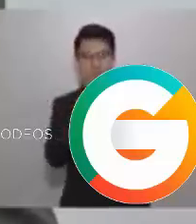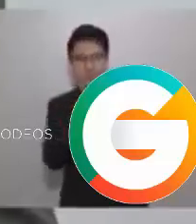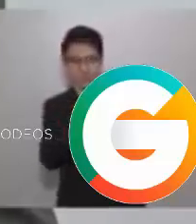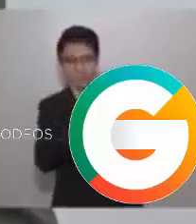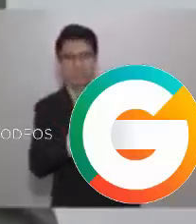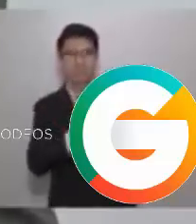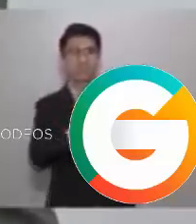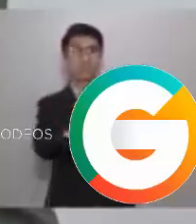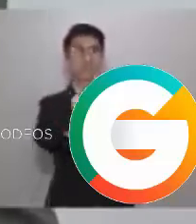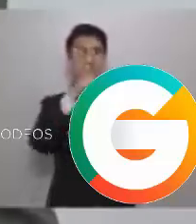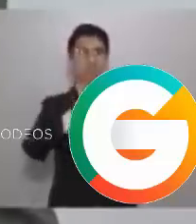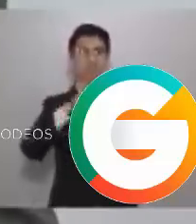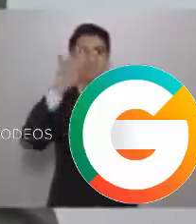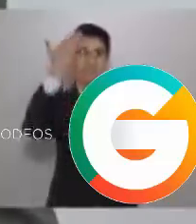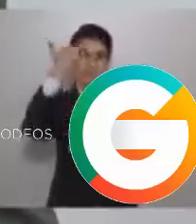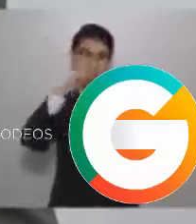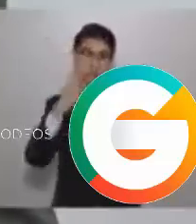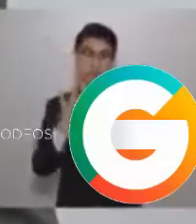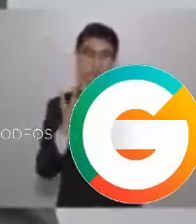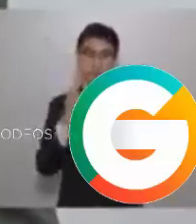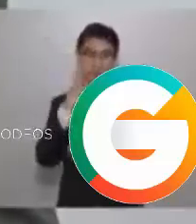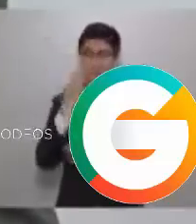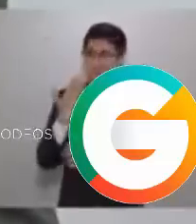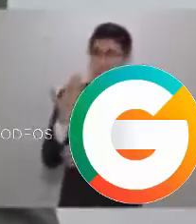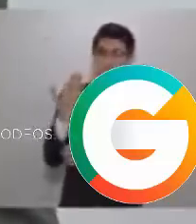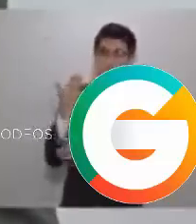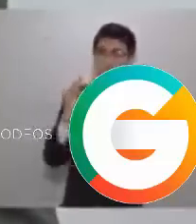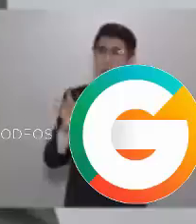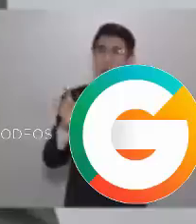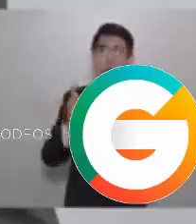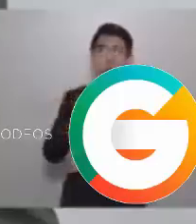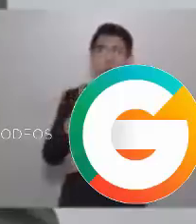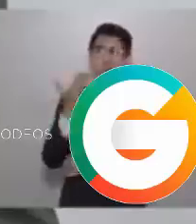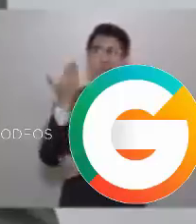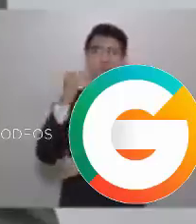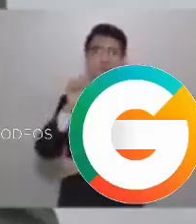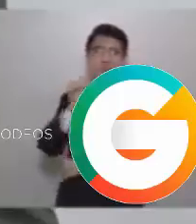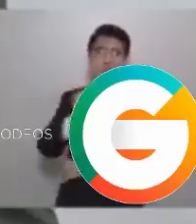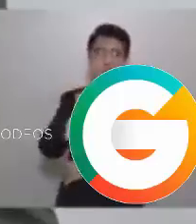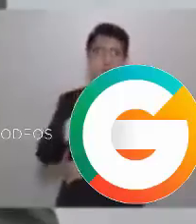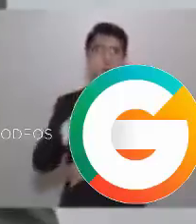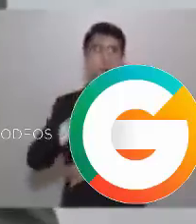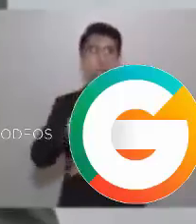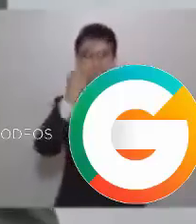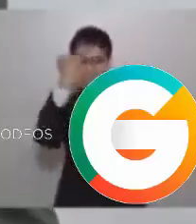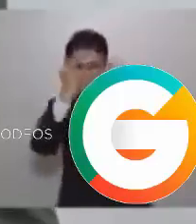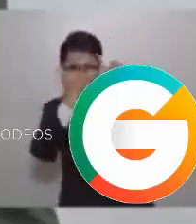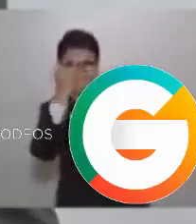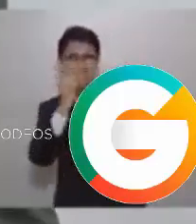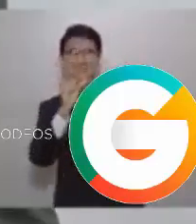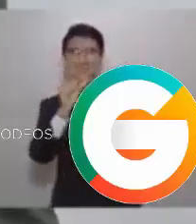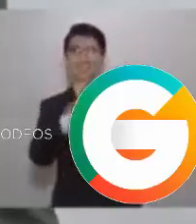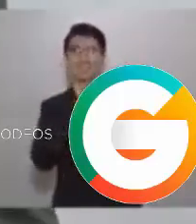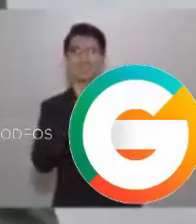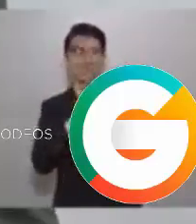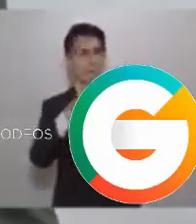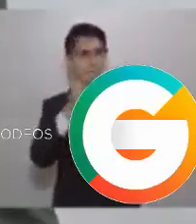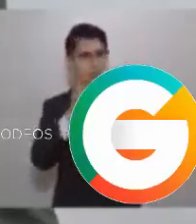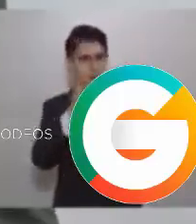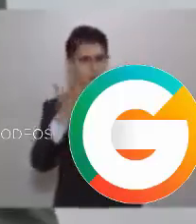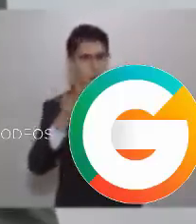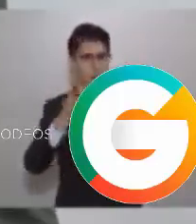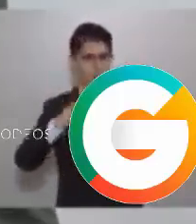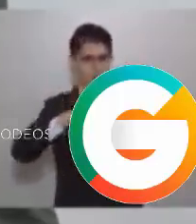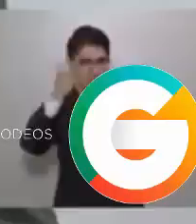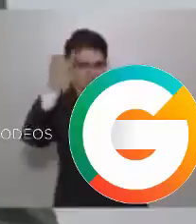fue la primera hipótesis que establecimos, pero hasta ahorita lo que tenemos nos da casi el 90%, 95%